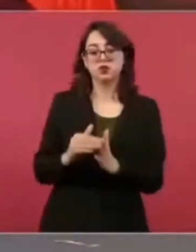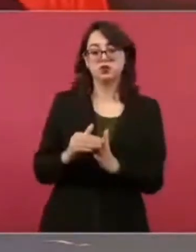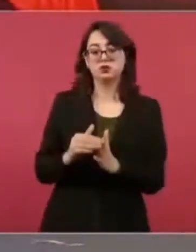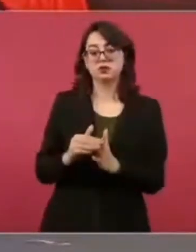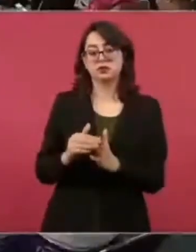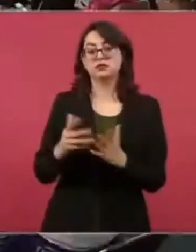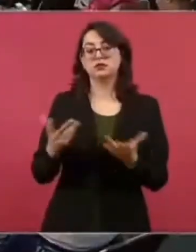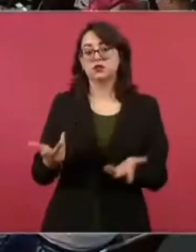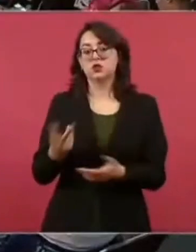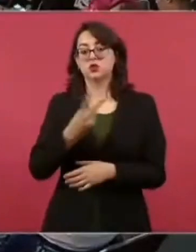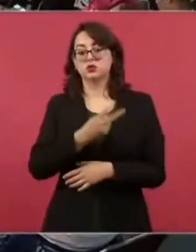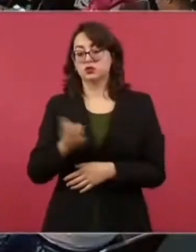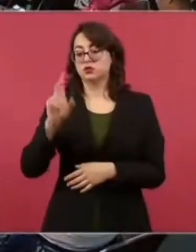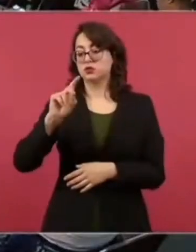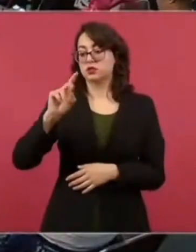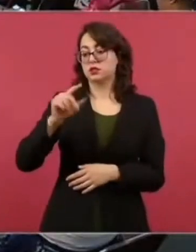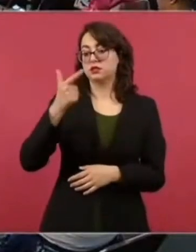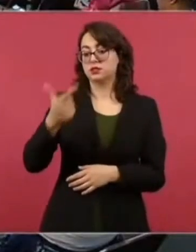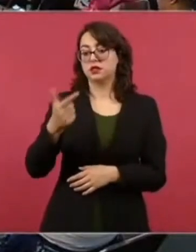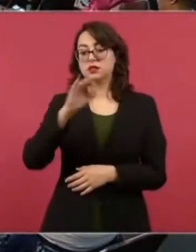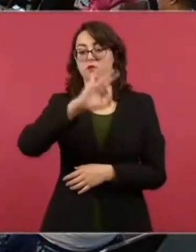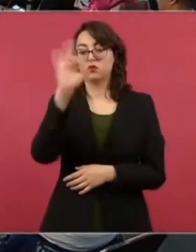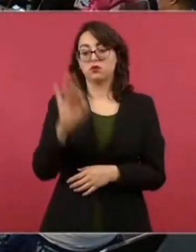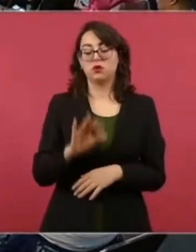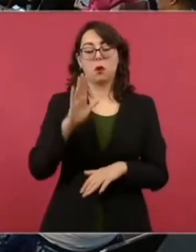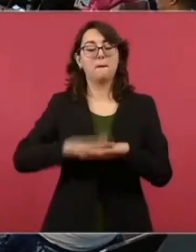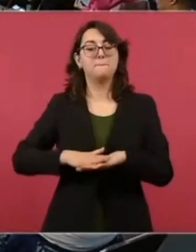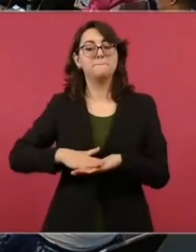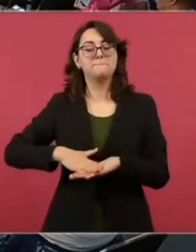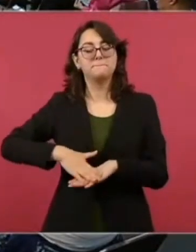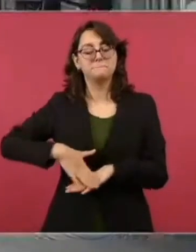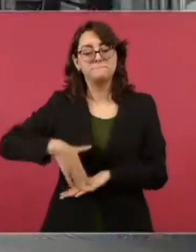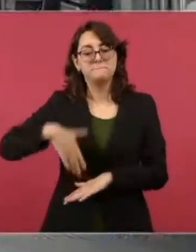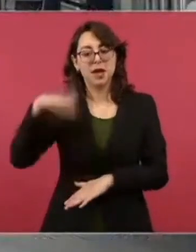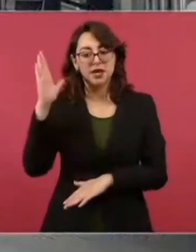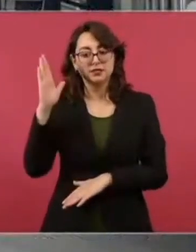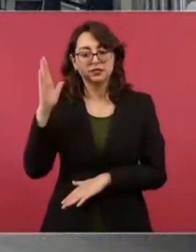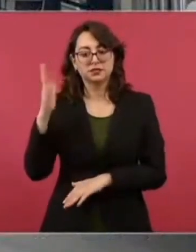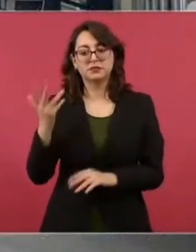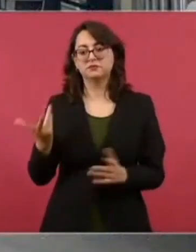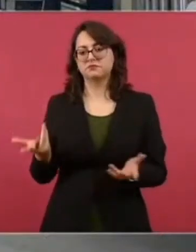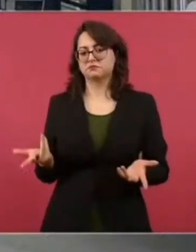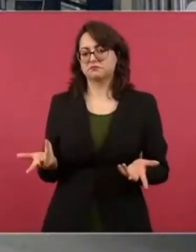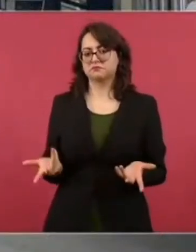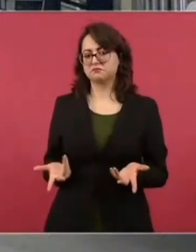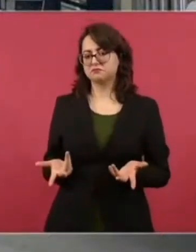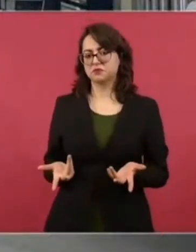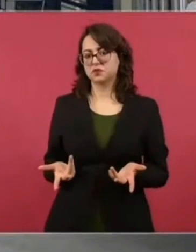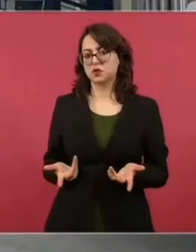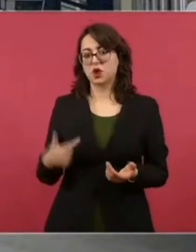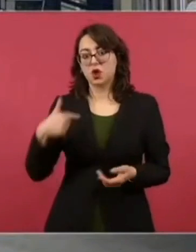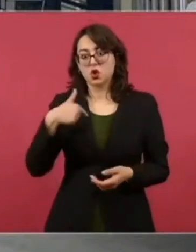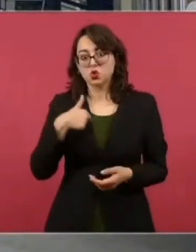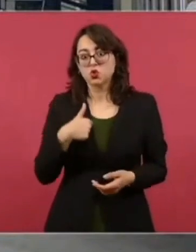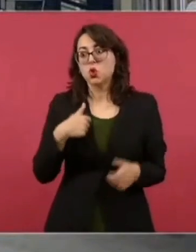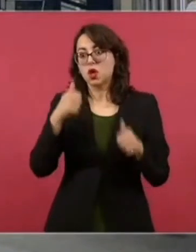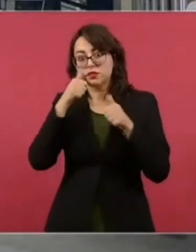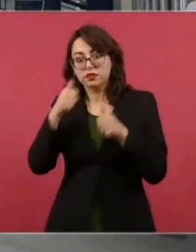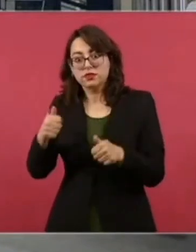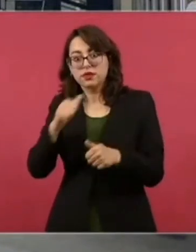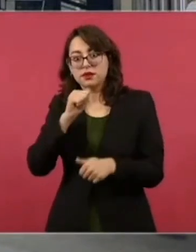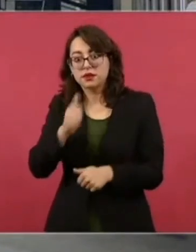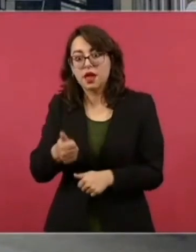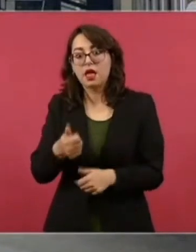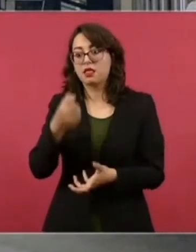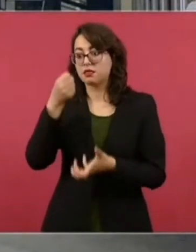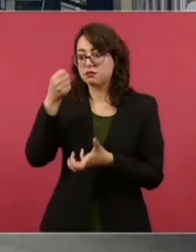días doscientos treinta y siete por ciento Entonces no Hemos descuidado